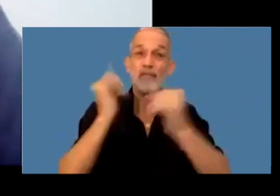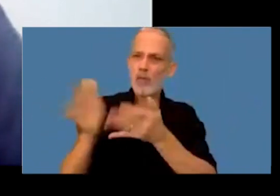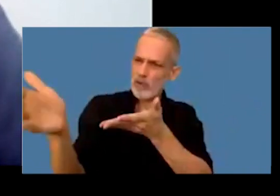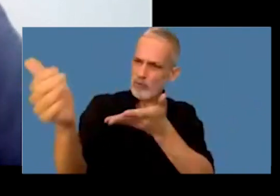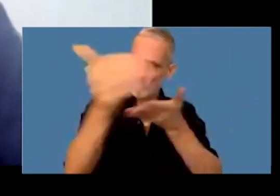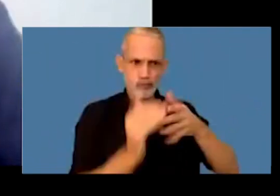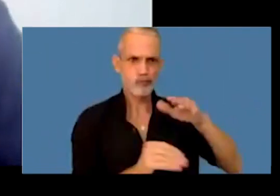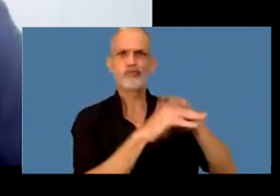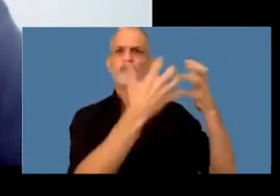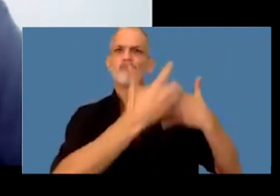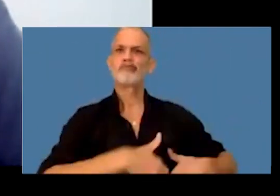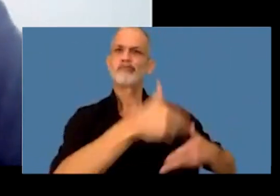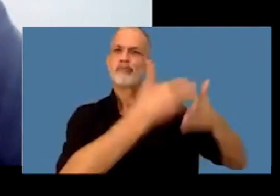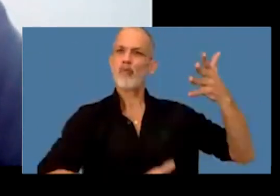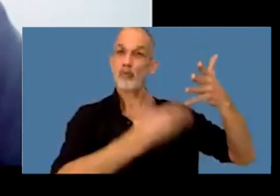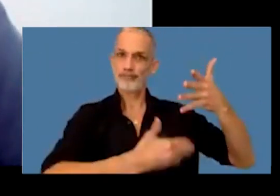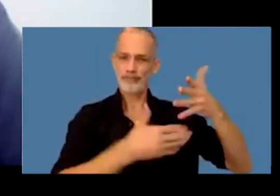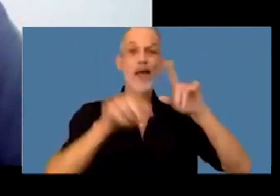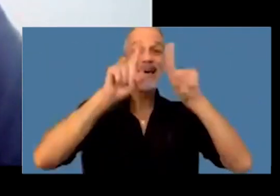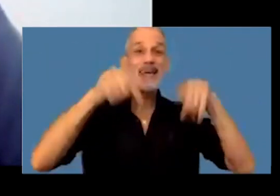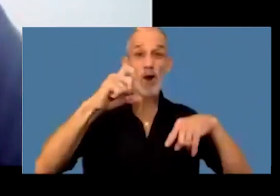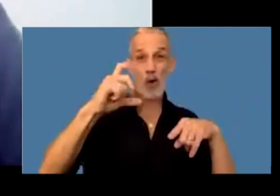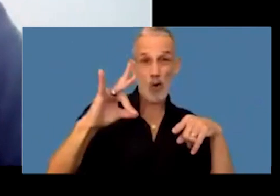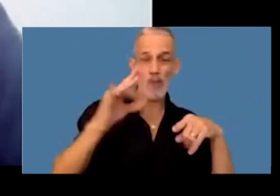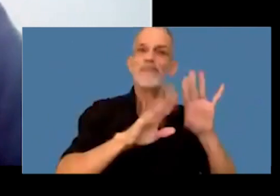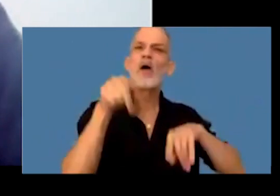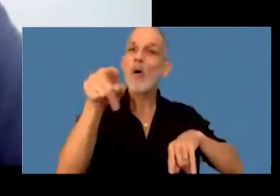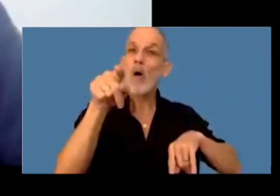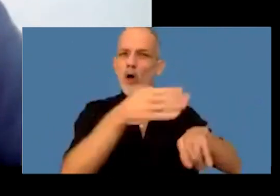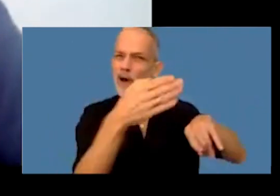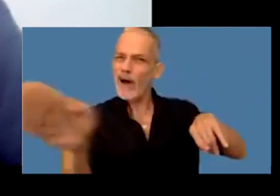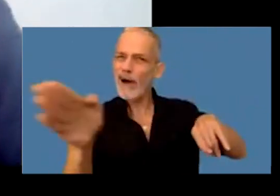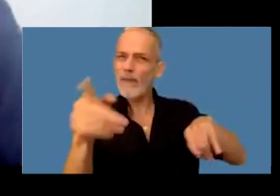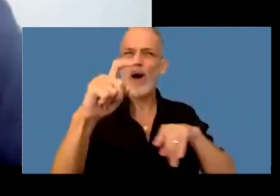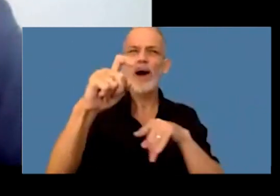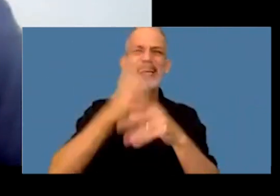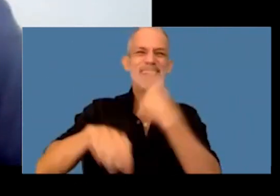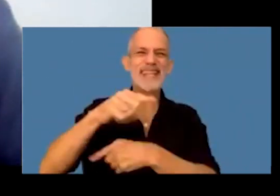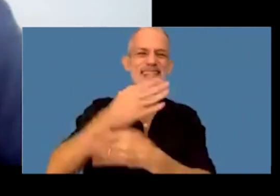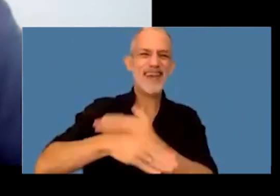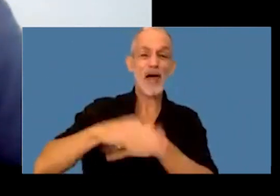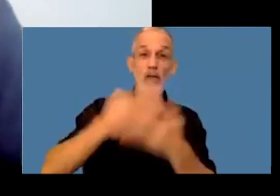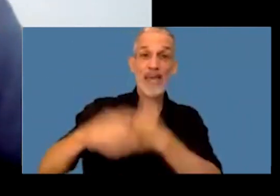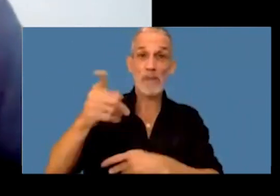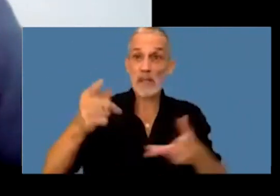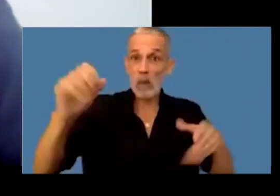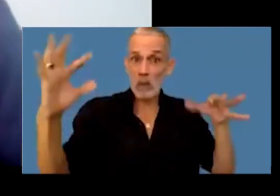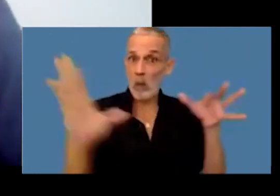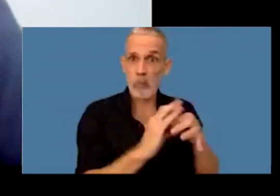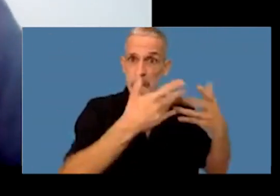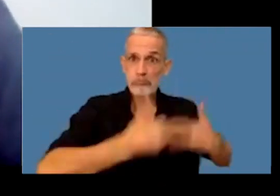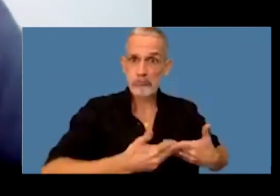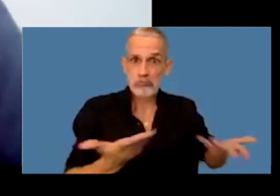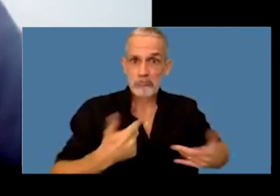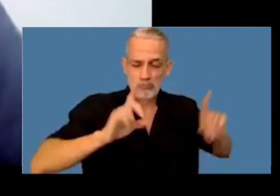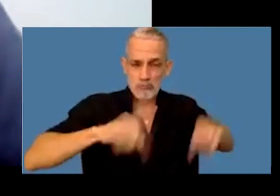registro. Estos certificados de discapacidad que no son CUT, ¿sí? No tienen base de datos, por lo cual nosotros no tenemos